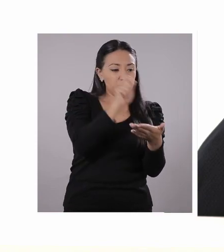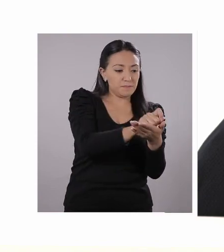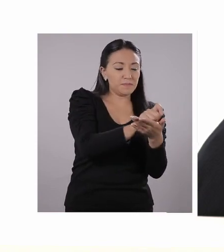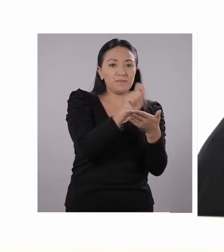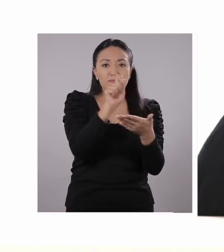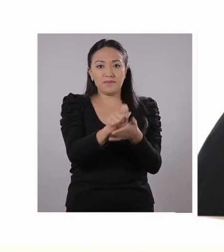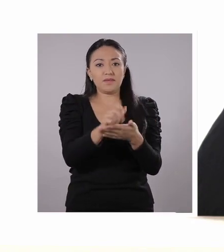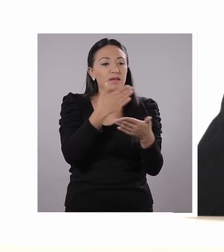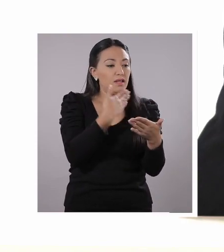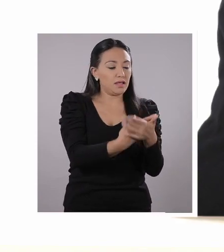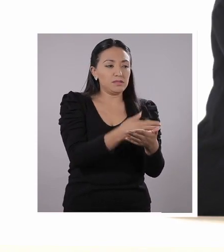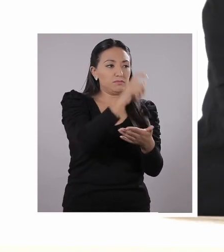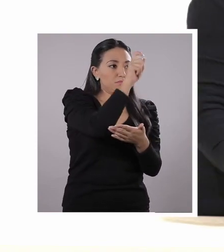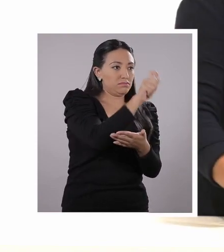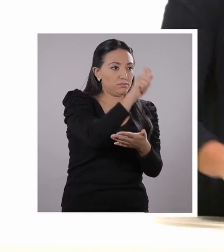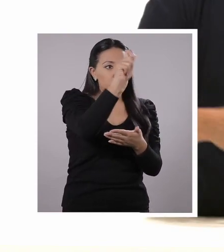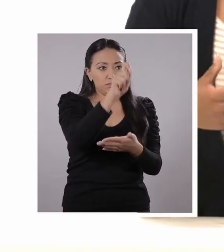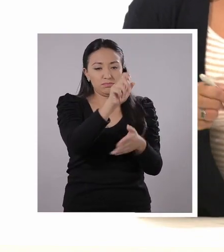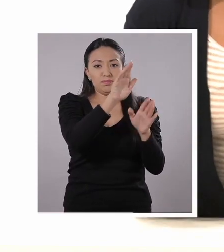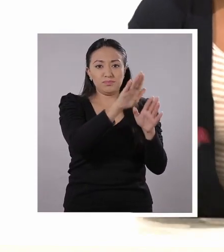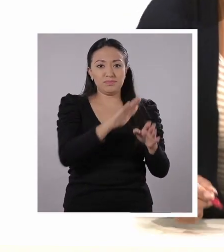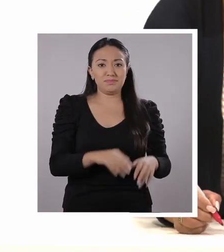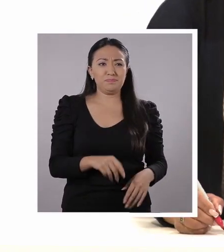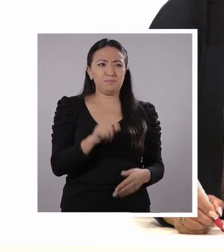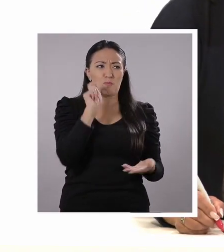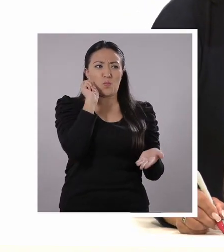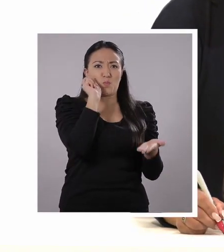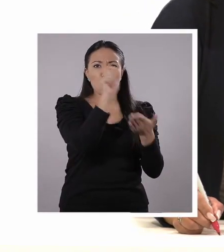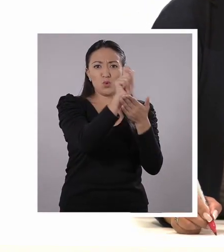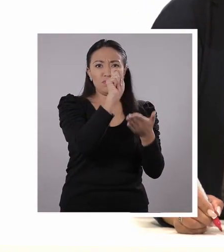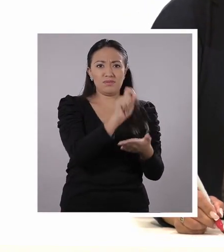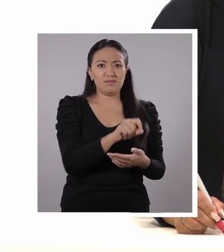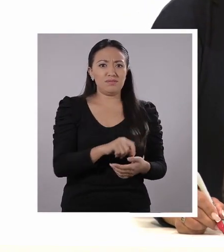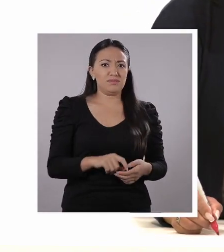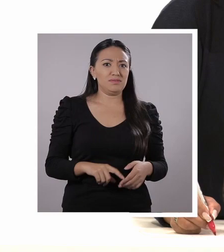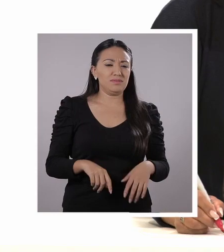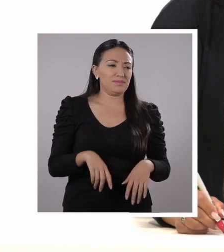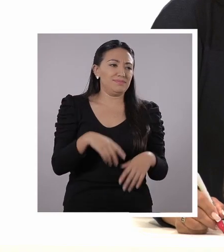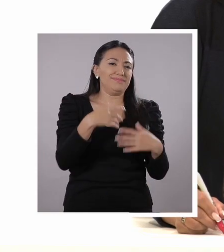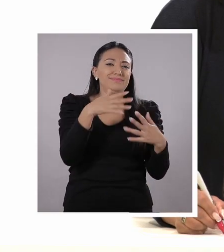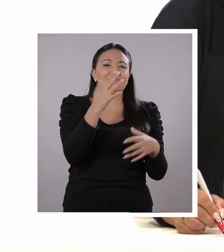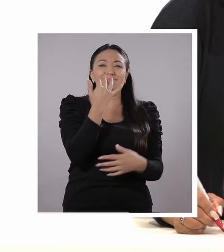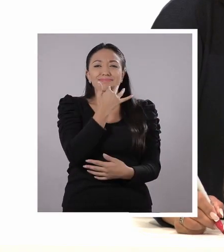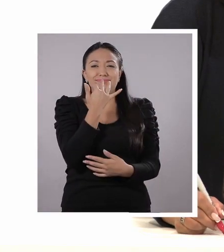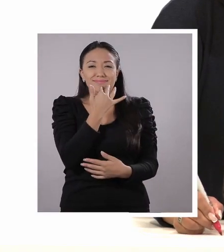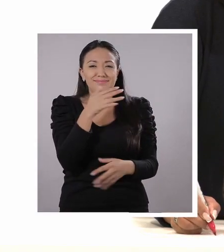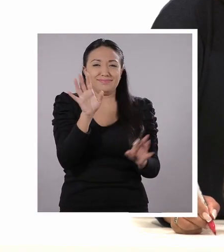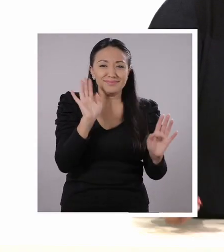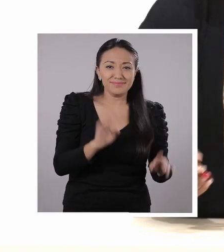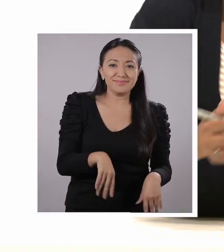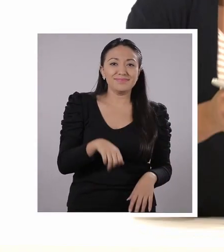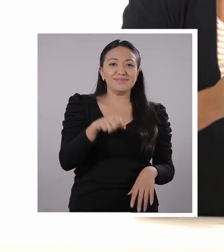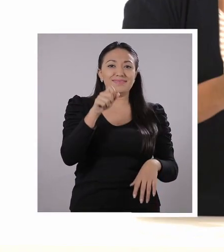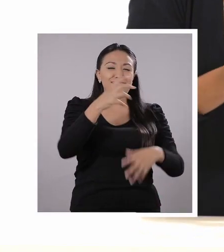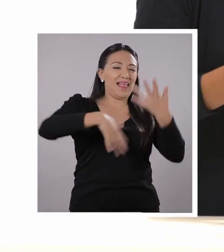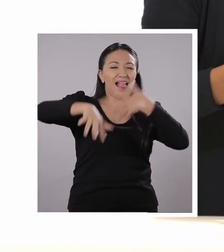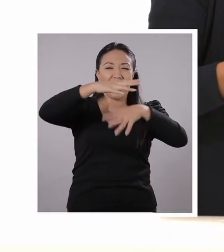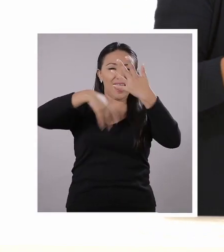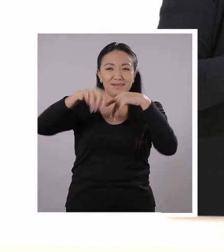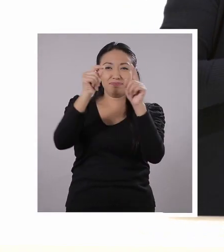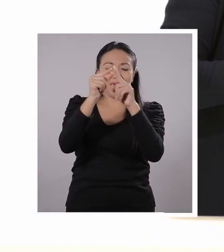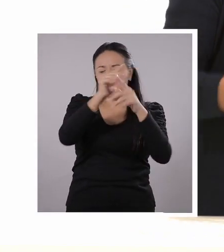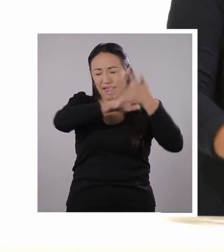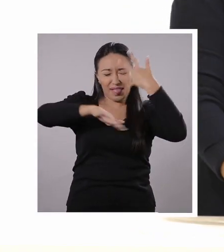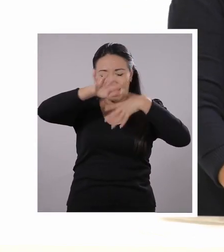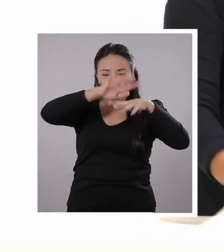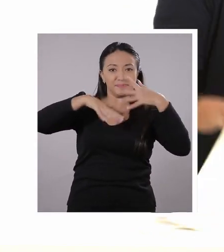ver, ya, puedes mezclar. Claro que sí. Le voy a poner su punto a Pancho, casi te digo tu poncho. No importa, le puede poner el Pancho